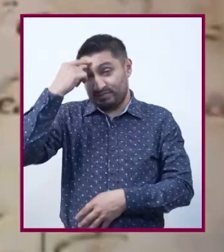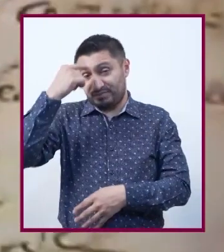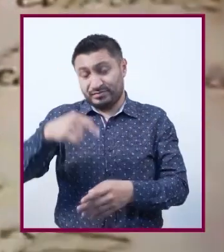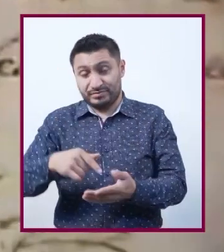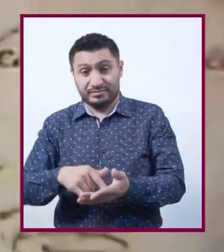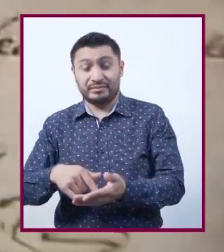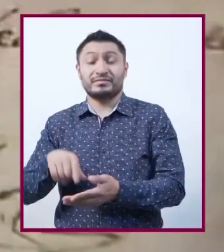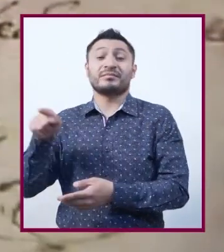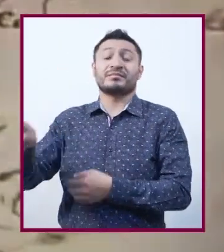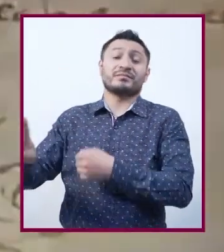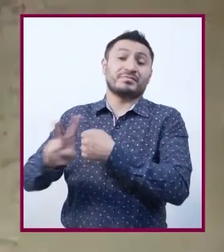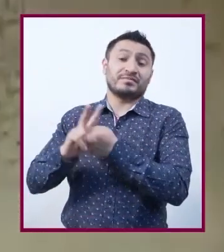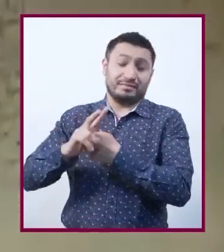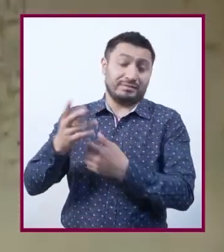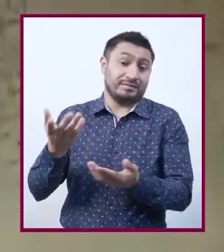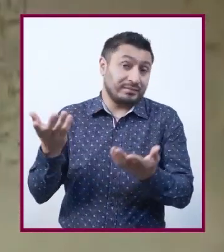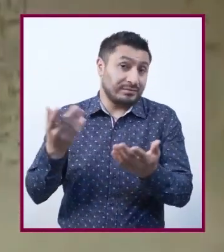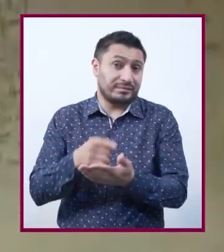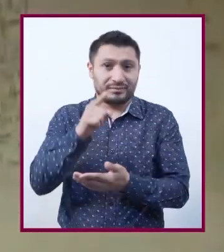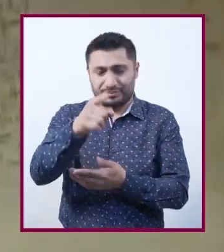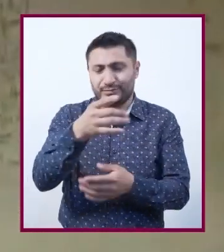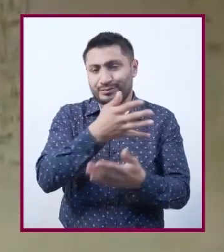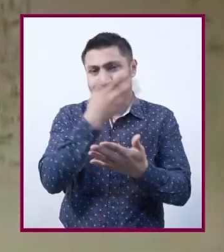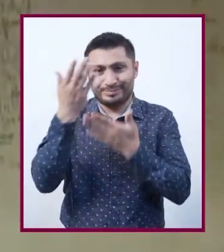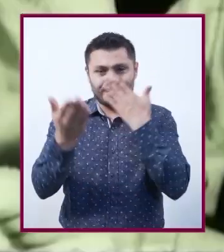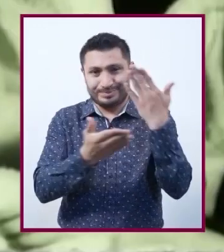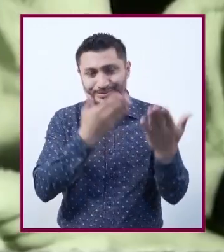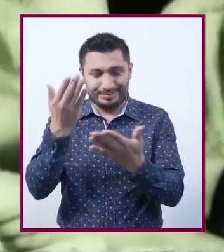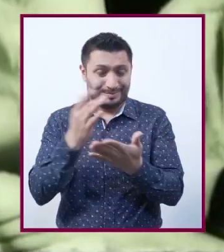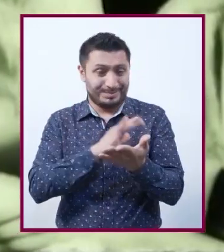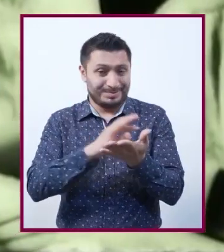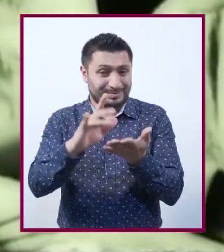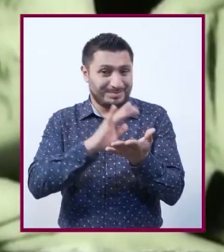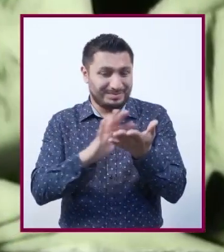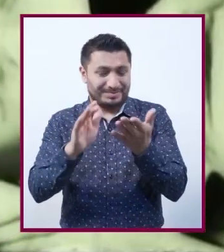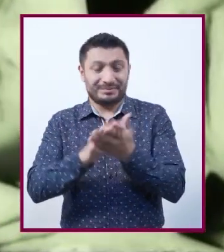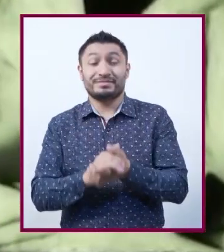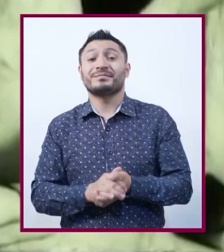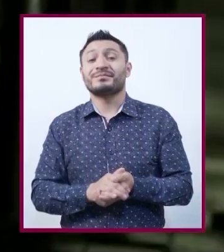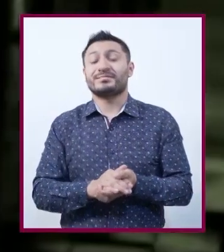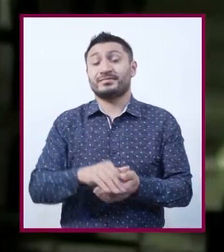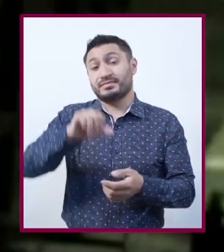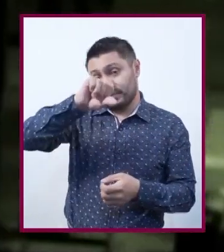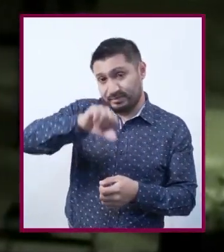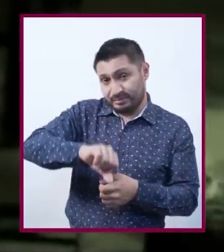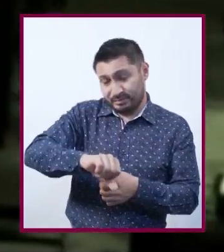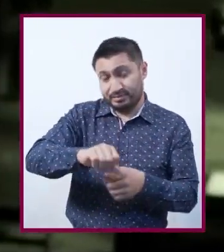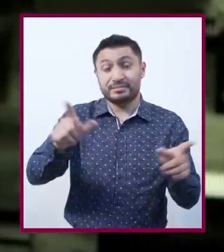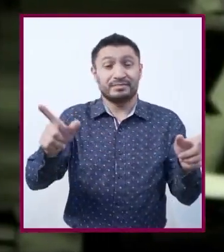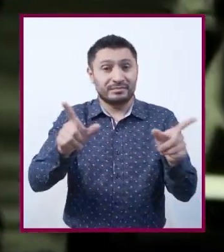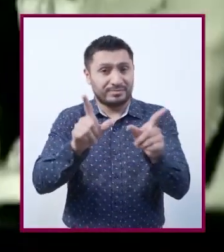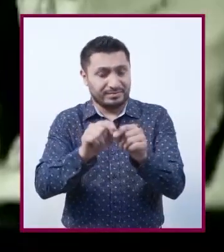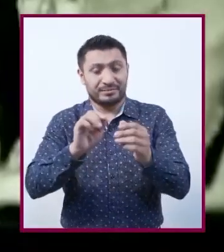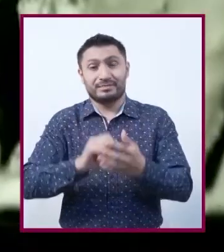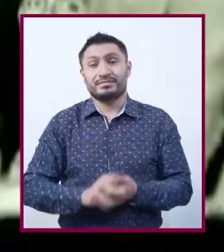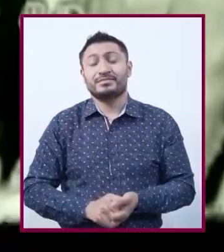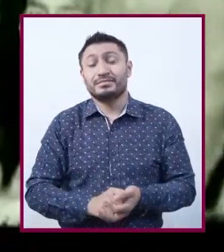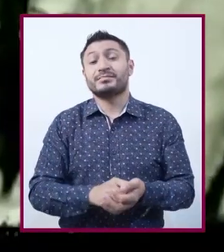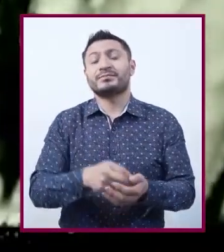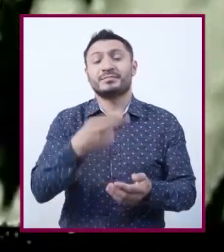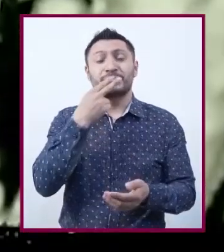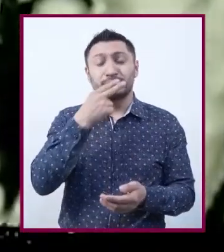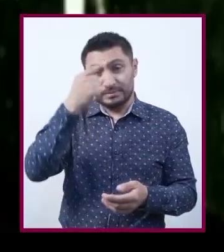y que surgió antes que el famoso Quijote. Por lo pronto, la anécdota de esta pequeña novela nos sirve